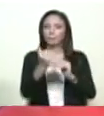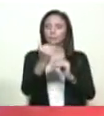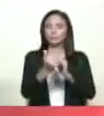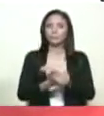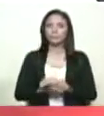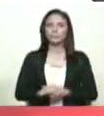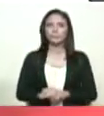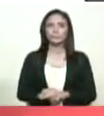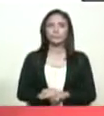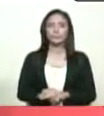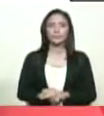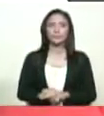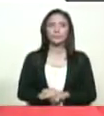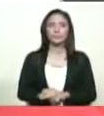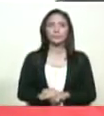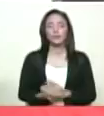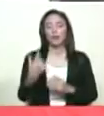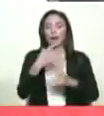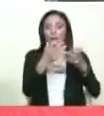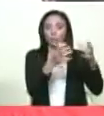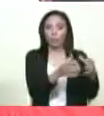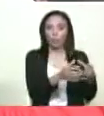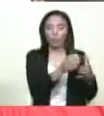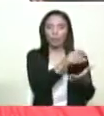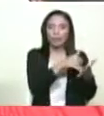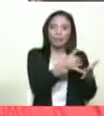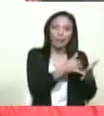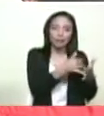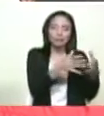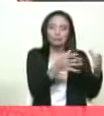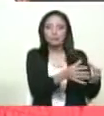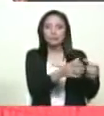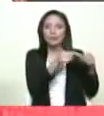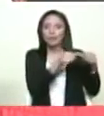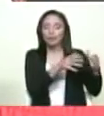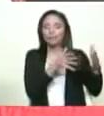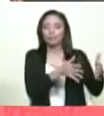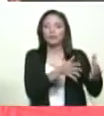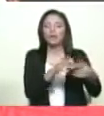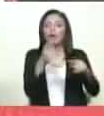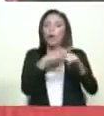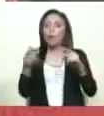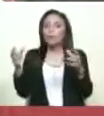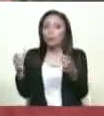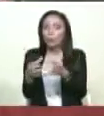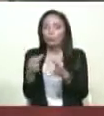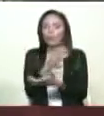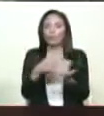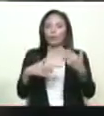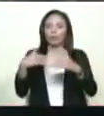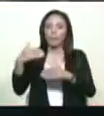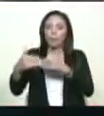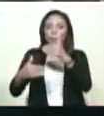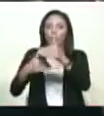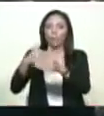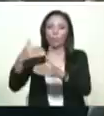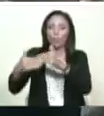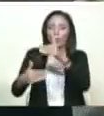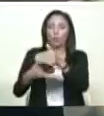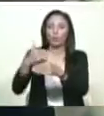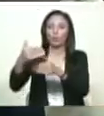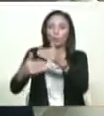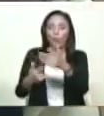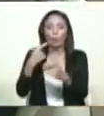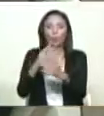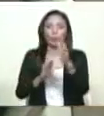resiste y el nuevo modelo que no termine de nacer y de instalarse en el caso de la transformación del estado falta mucho pero hemos avanzado